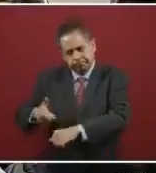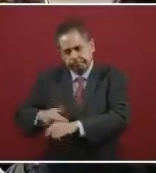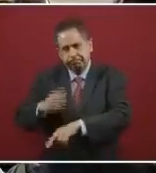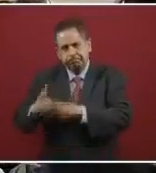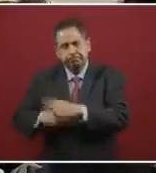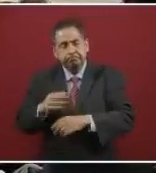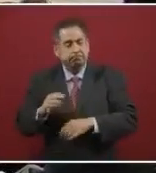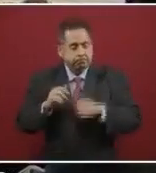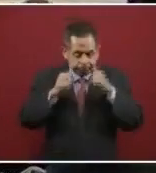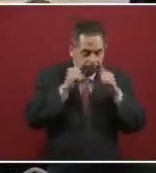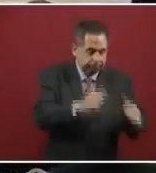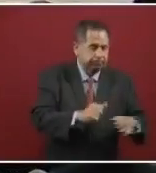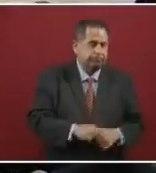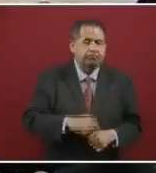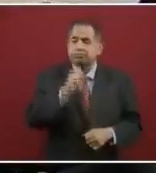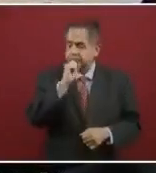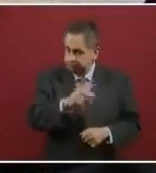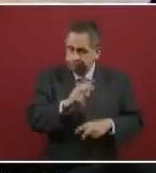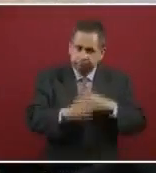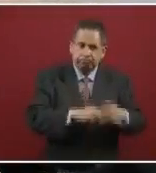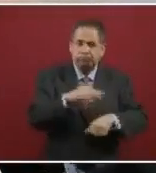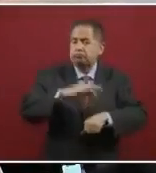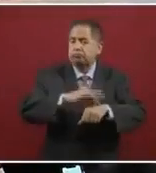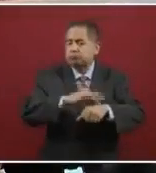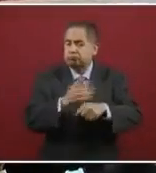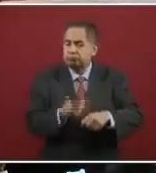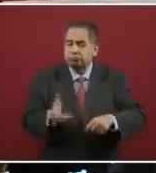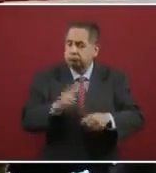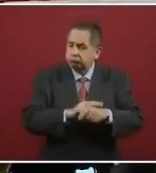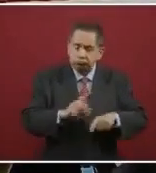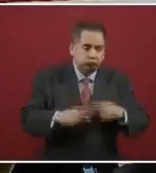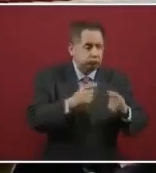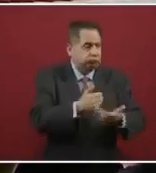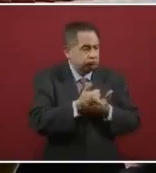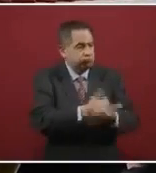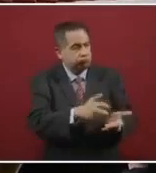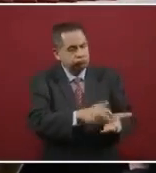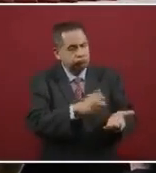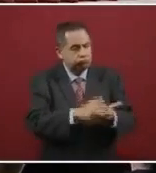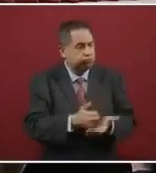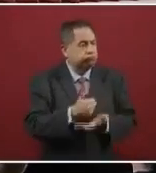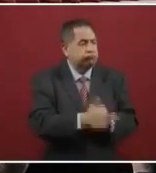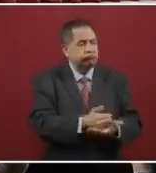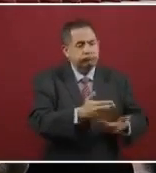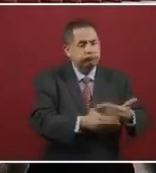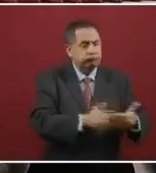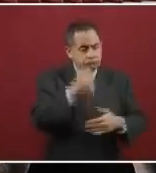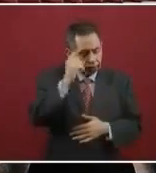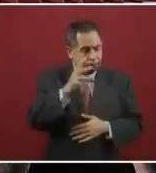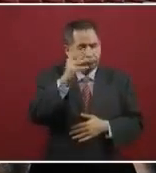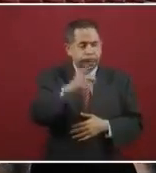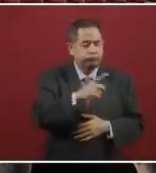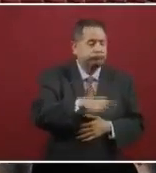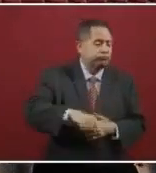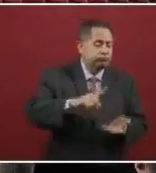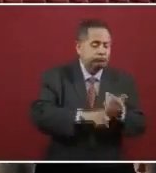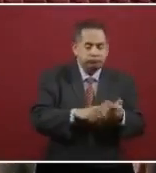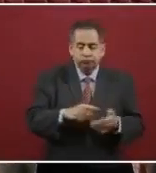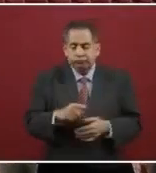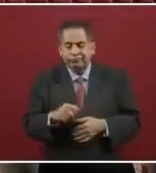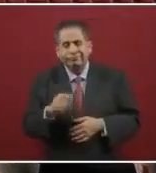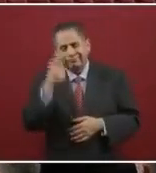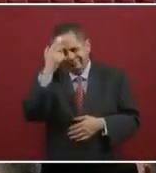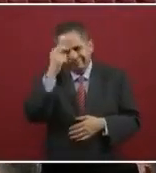de atención médica, que los apoyemos también con las instancias pertinentes para que se avance en la identificación del